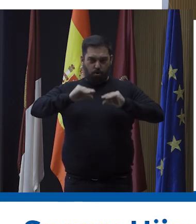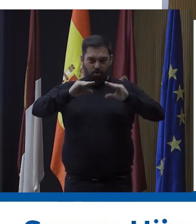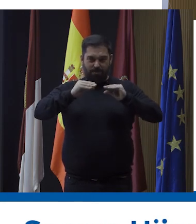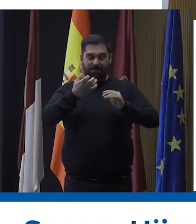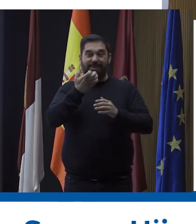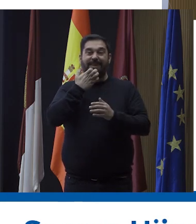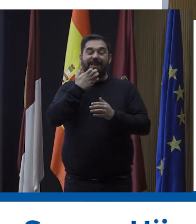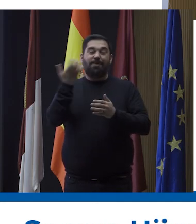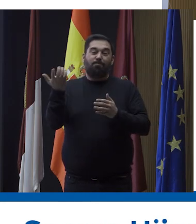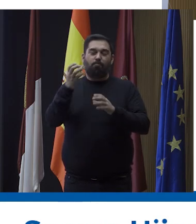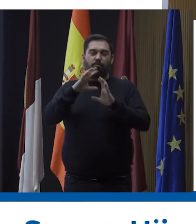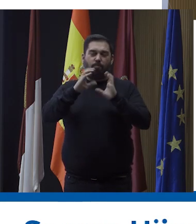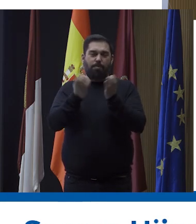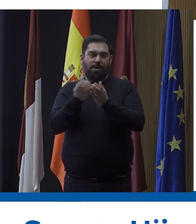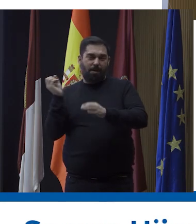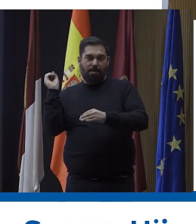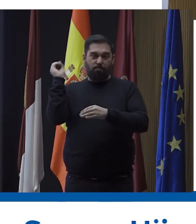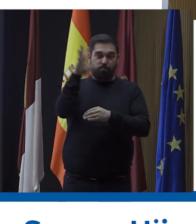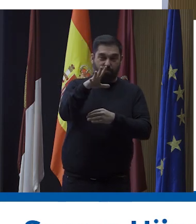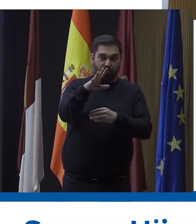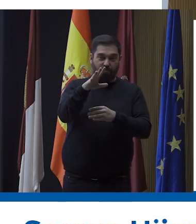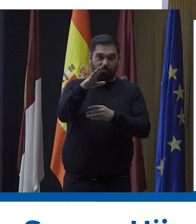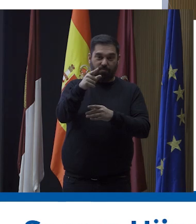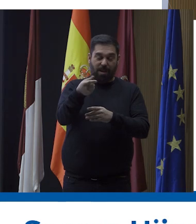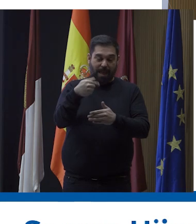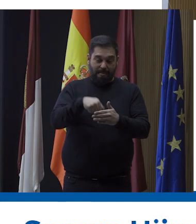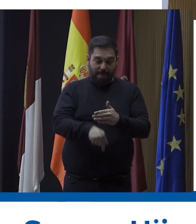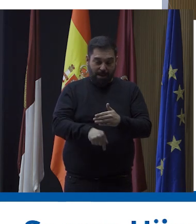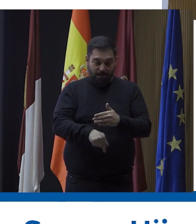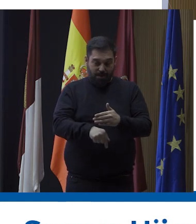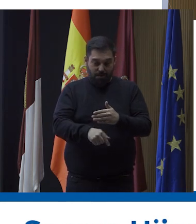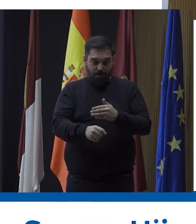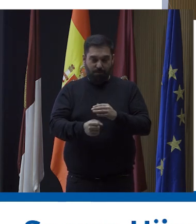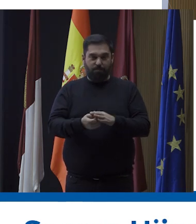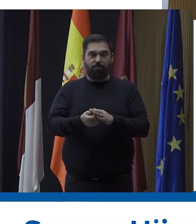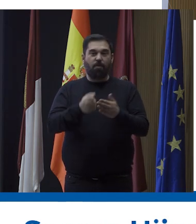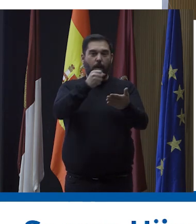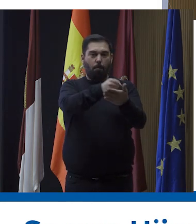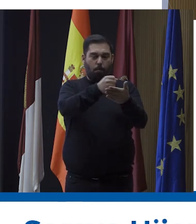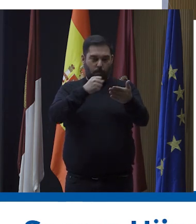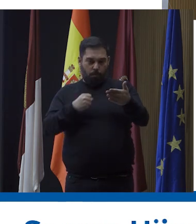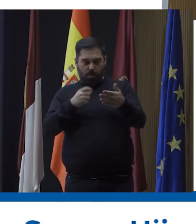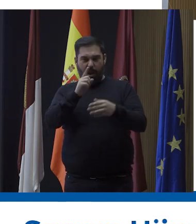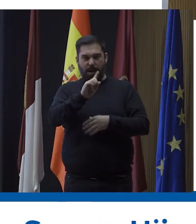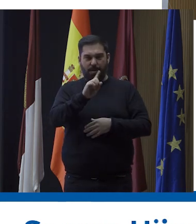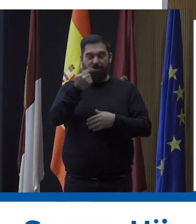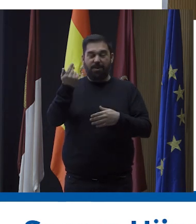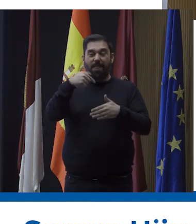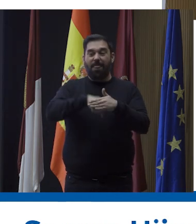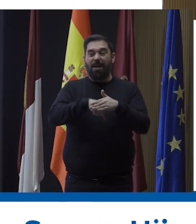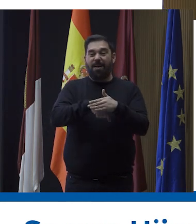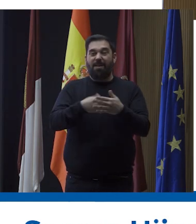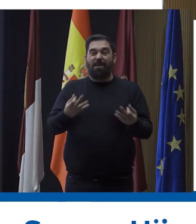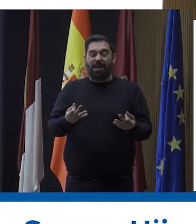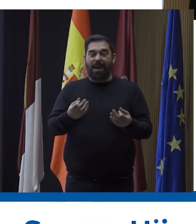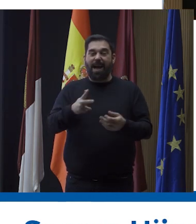una pelota sobre ese colchón, la pelota me va a caer justo debajo. No me va a rebotar. ¿Y qué hay justo debajo? Pues